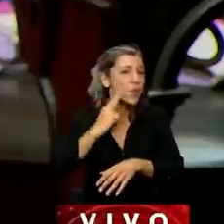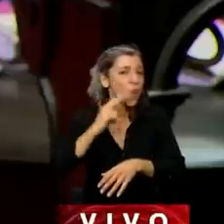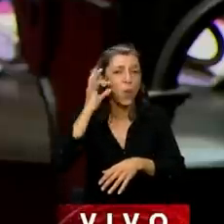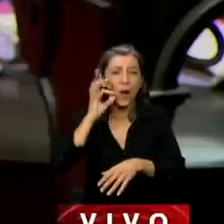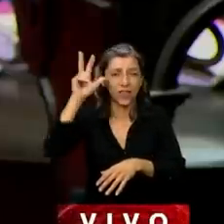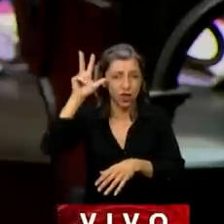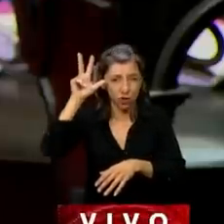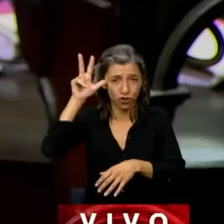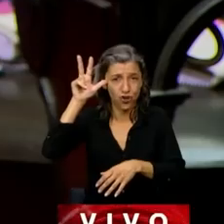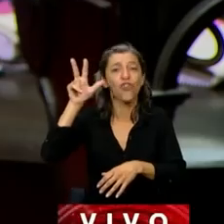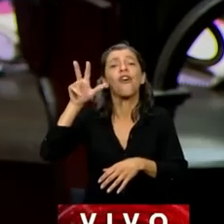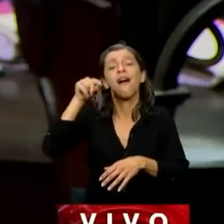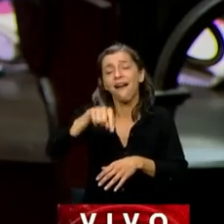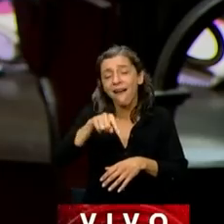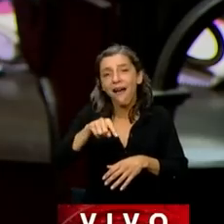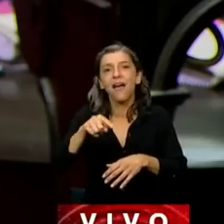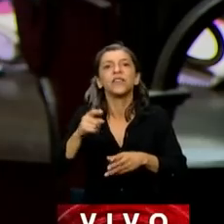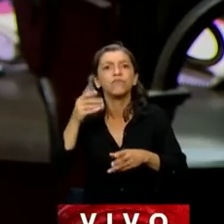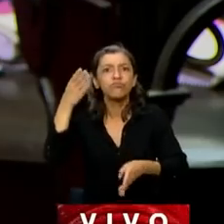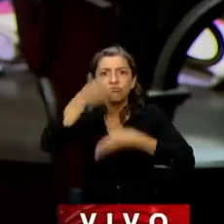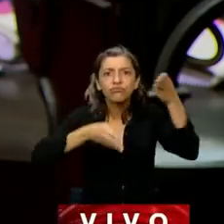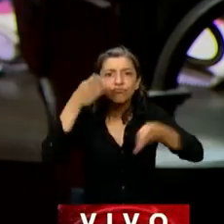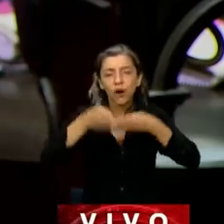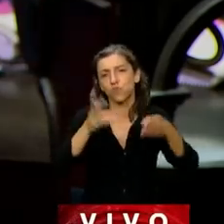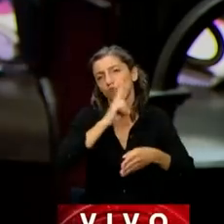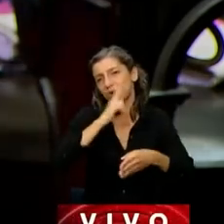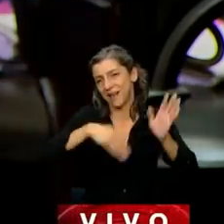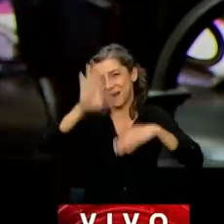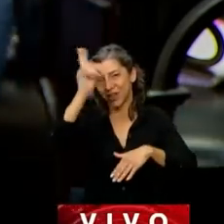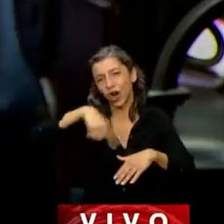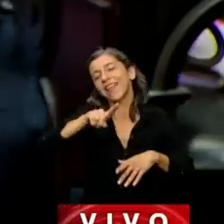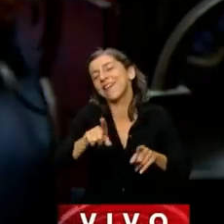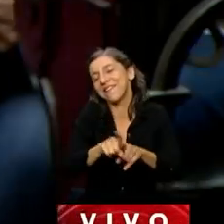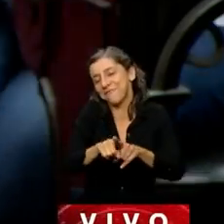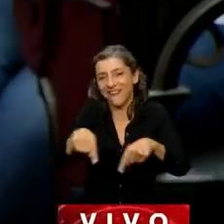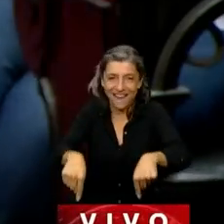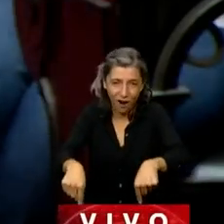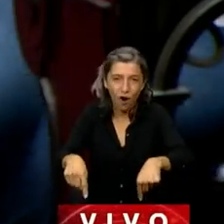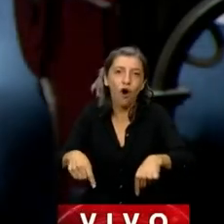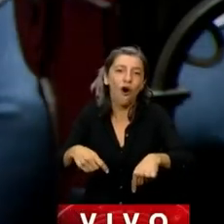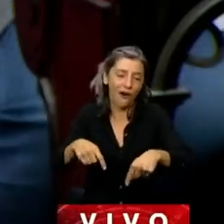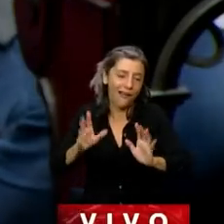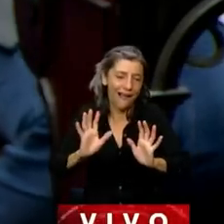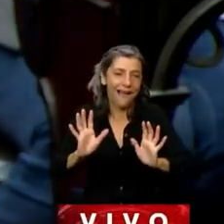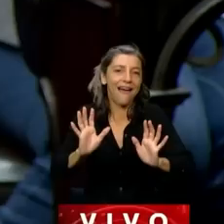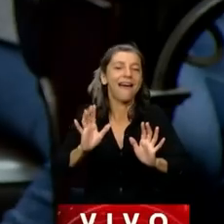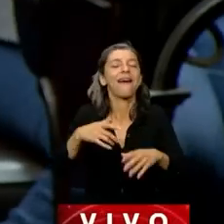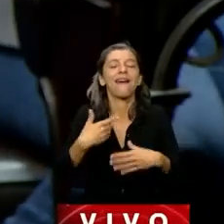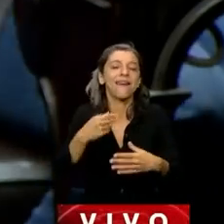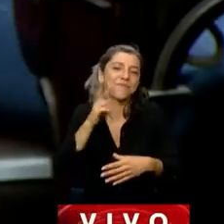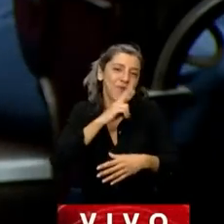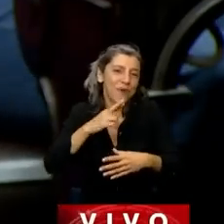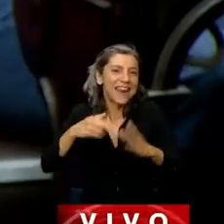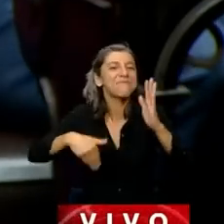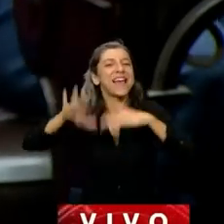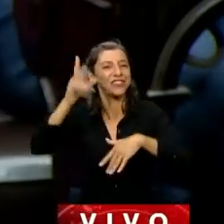1948. Y ahí estuvieron mayormente mujeres, como también sigue siendo ahora, aunque no tan masiva. Ahí estuvieron